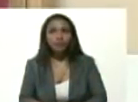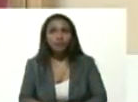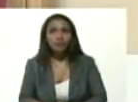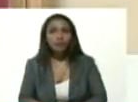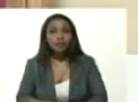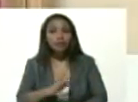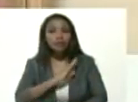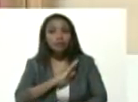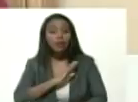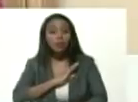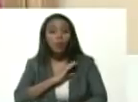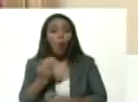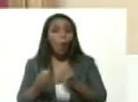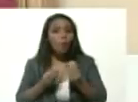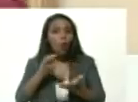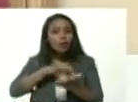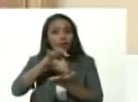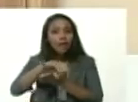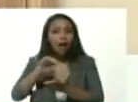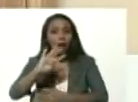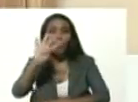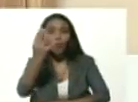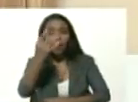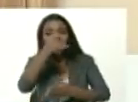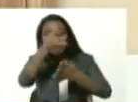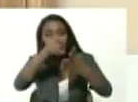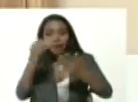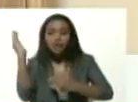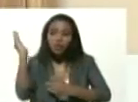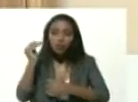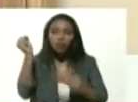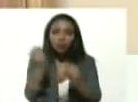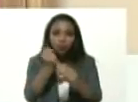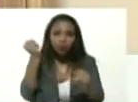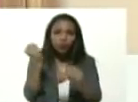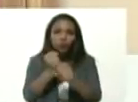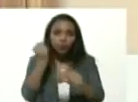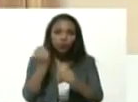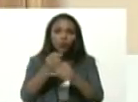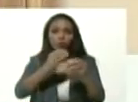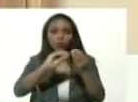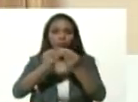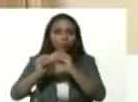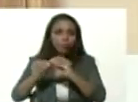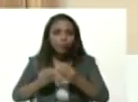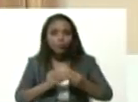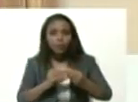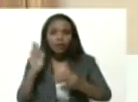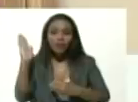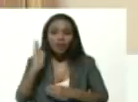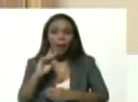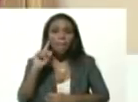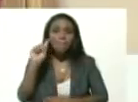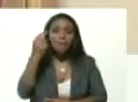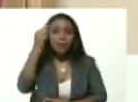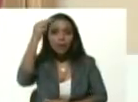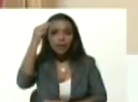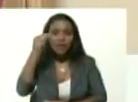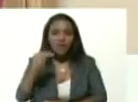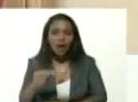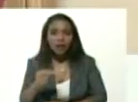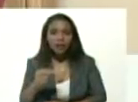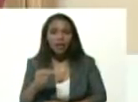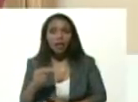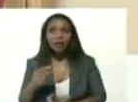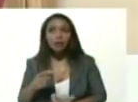tenemos la estrategia. En la cuarta línea se han venido trabajando con hoteles ya. Ya hay un primer nivel. En los hoteles